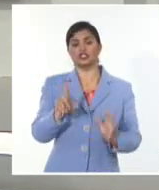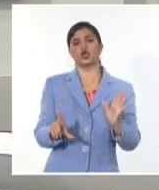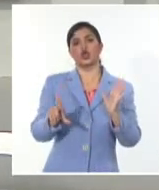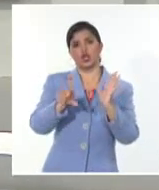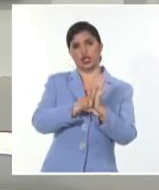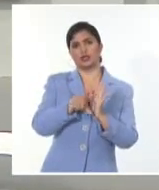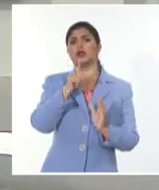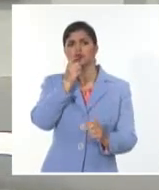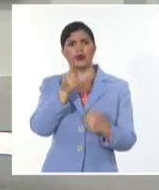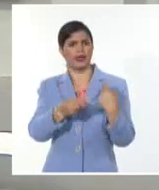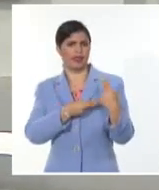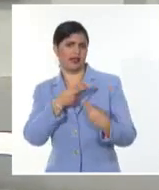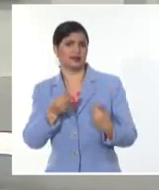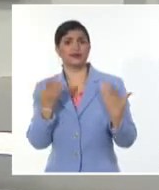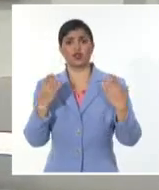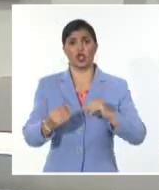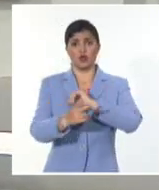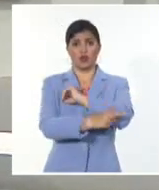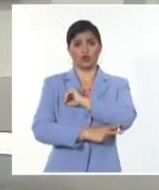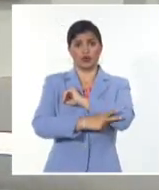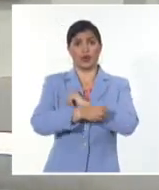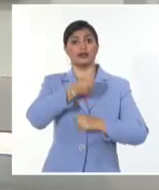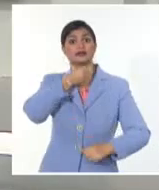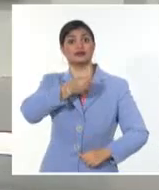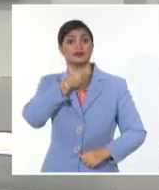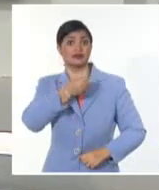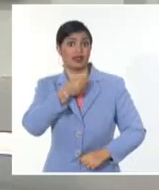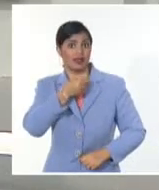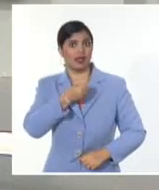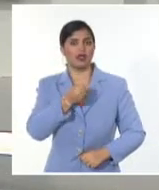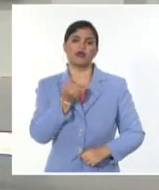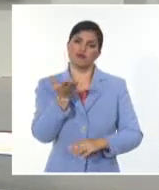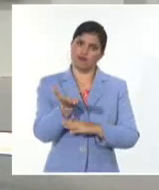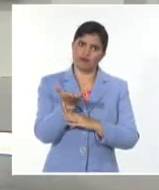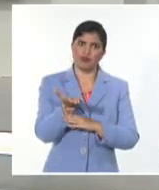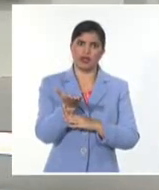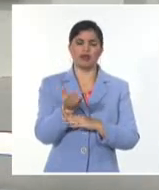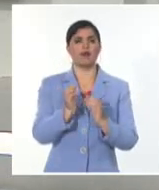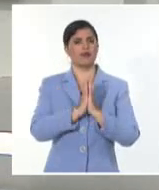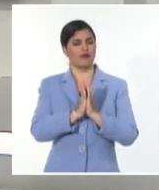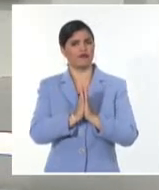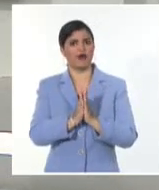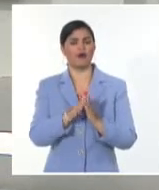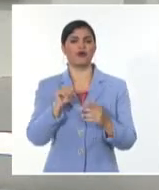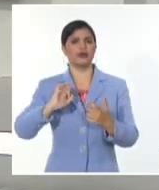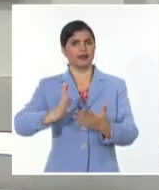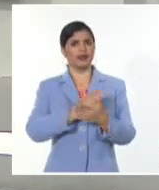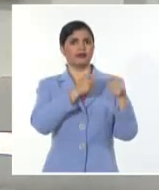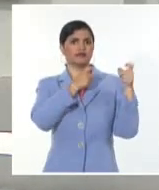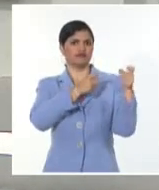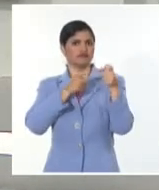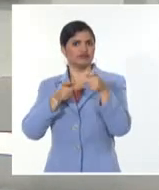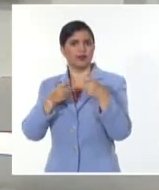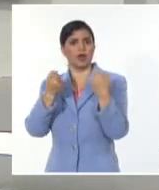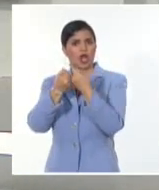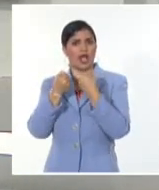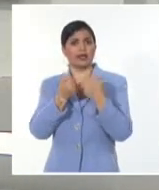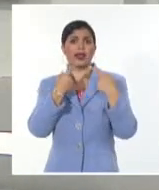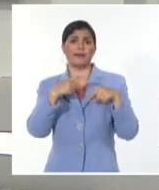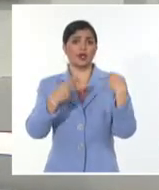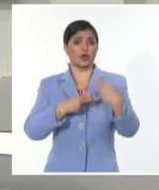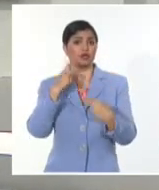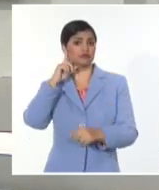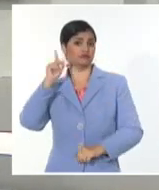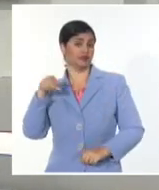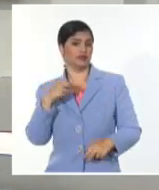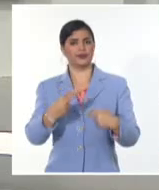solo se defiende de gente que apenas tiene territorios, Gaza por aquí, Cisjordania por allá, y en una fragmentación cada vez mayor por